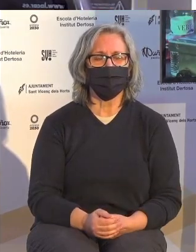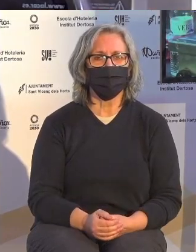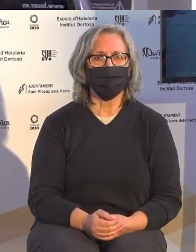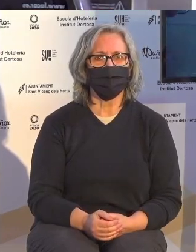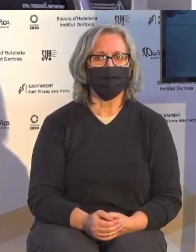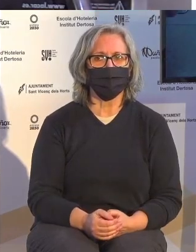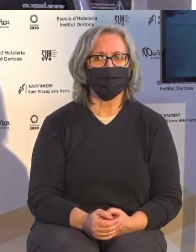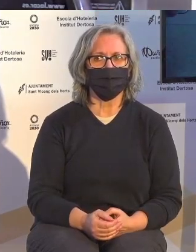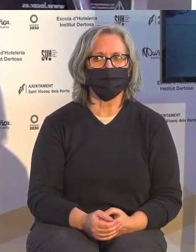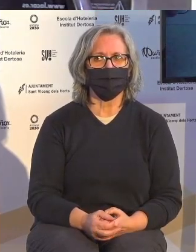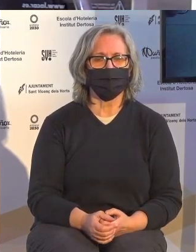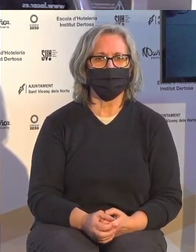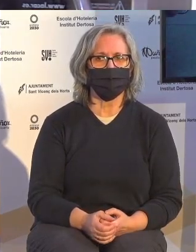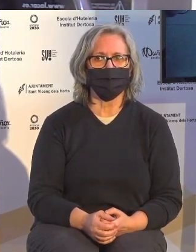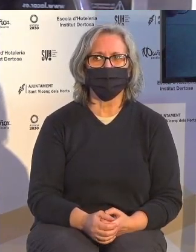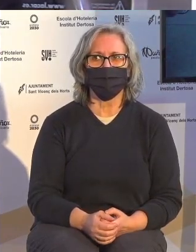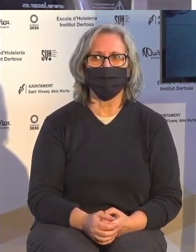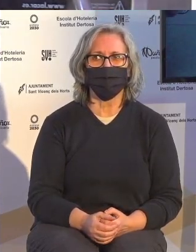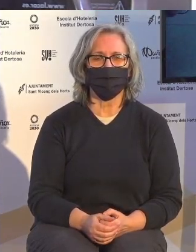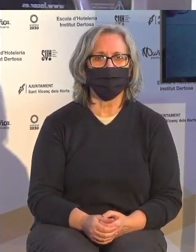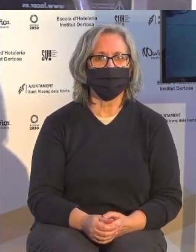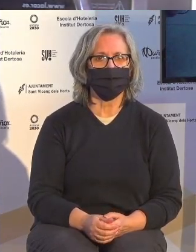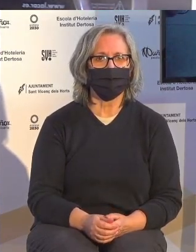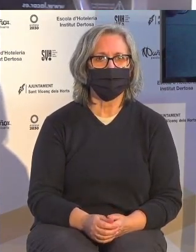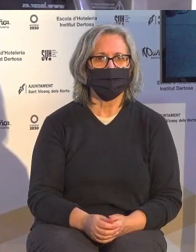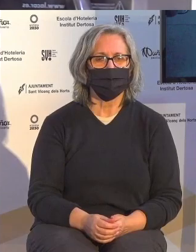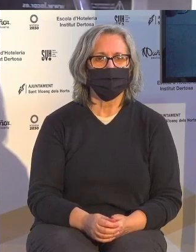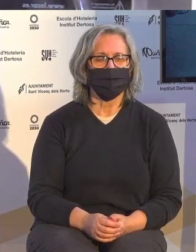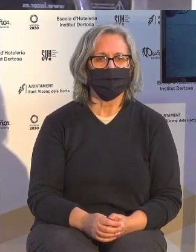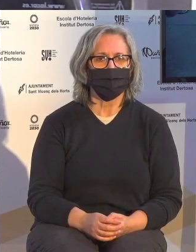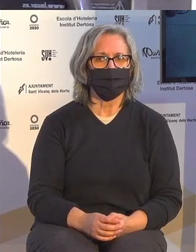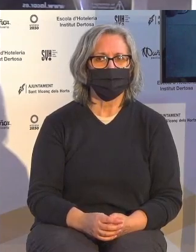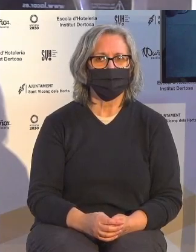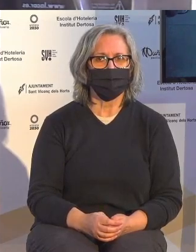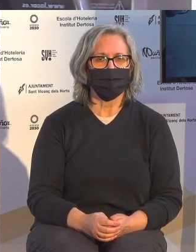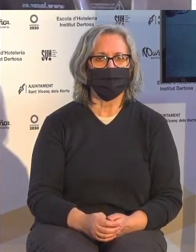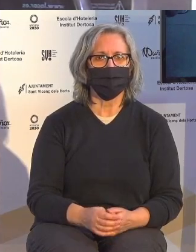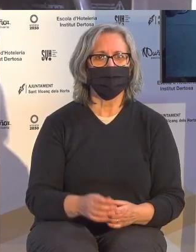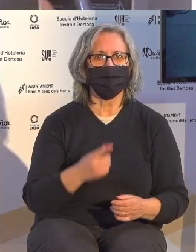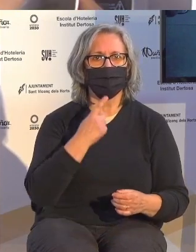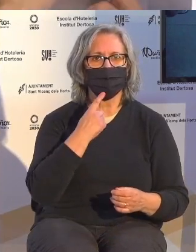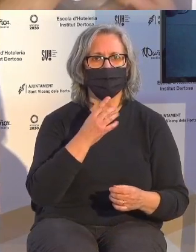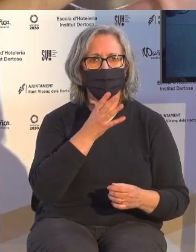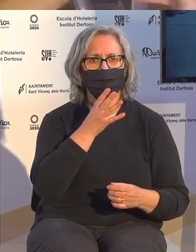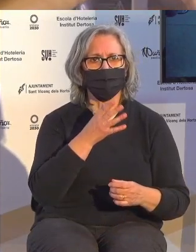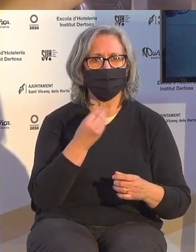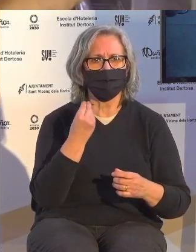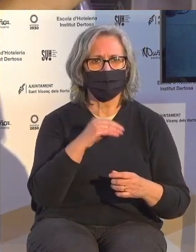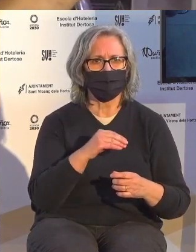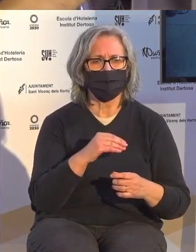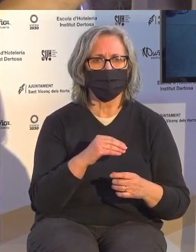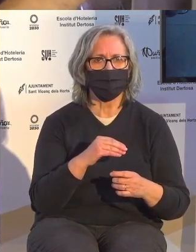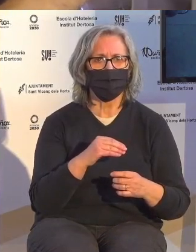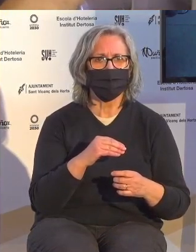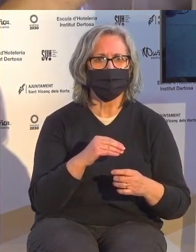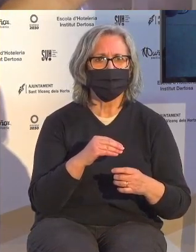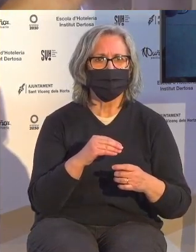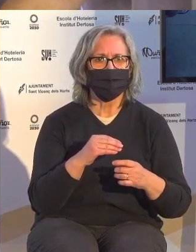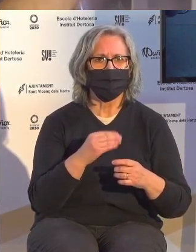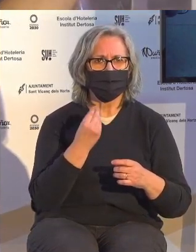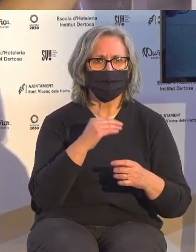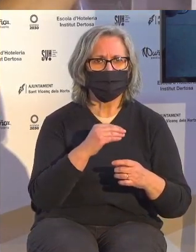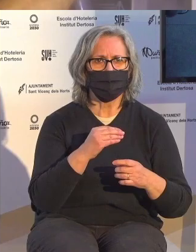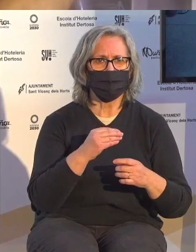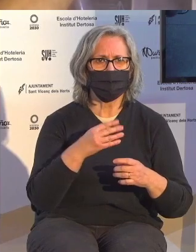sí qué bueno que está invierno está mucho frío largo aquí está muy fría puedo hacer eso mira voy a congelar mis dedos